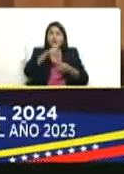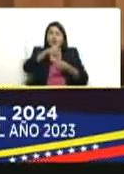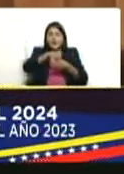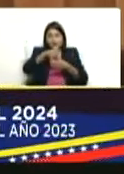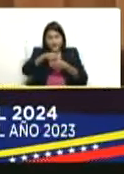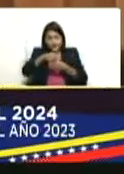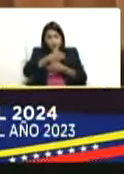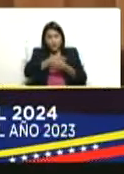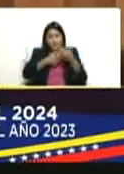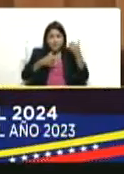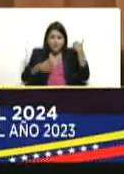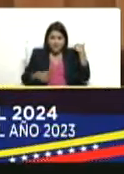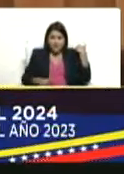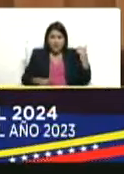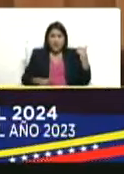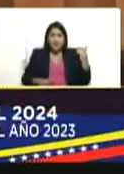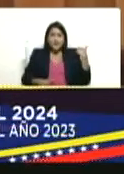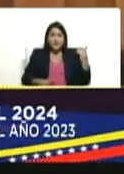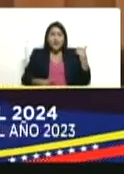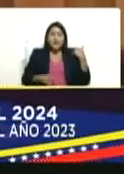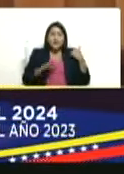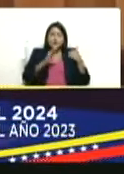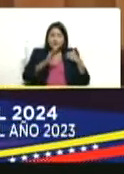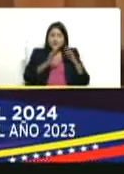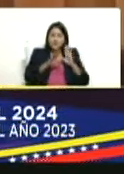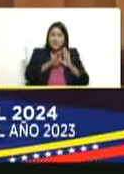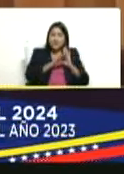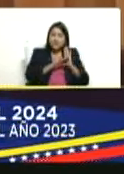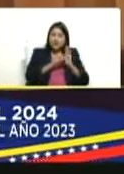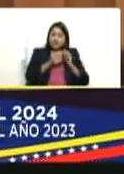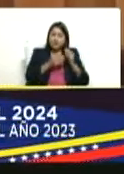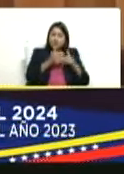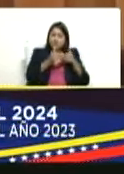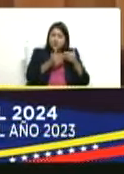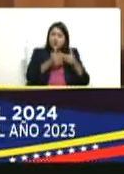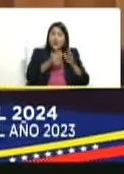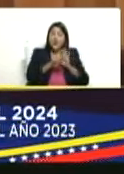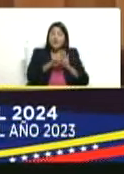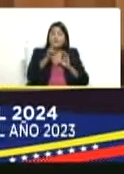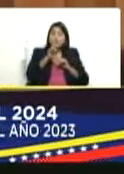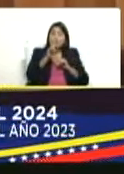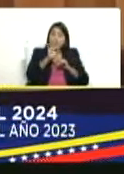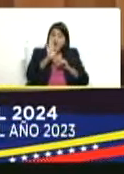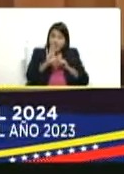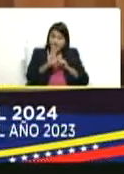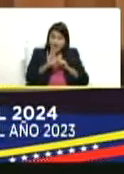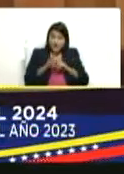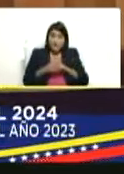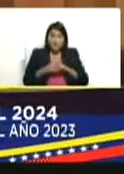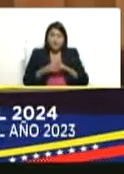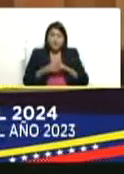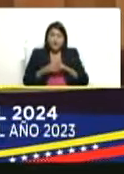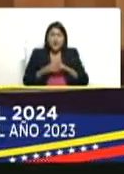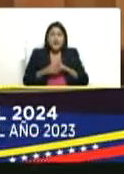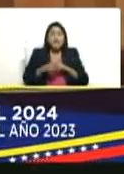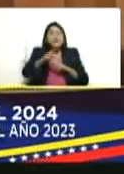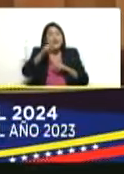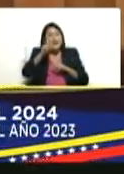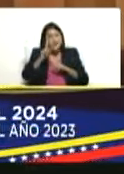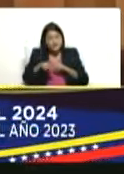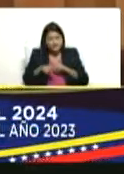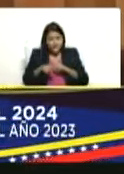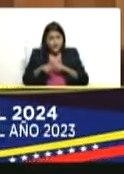presidencial consistentes con los procedimientos establecidos en la ley venezolana. Asimismo, conforme a los principios